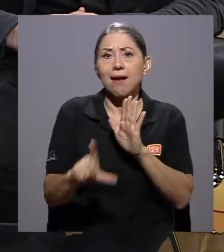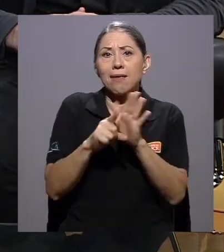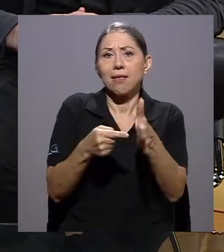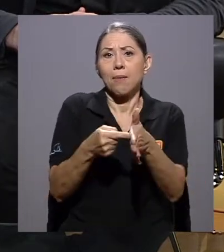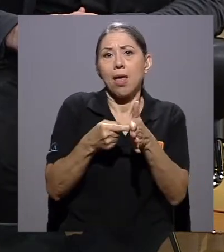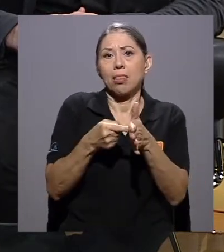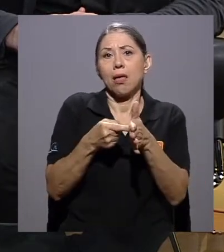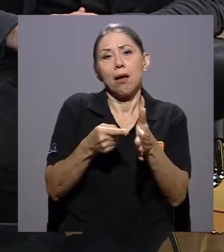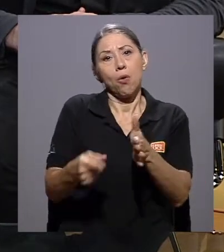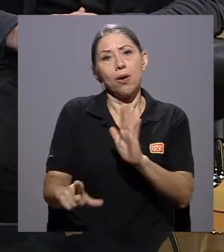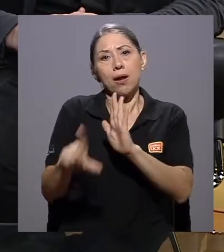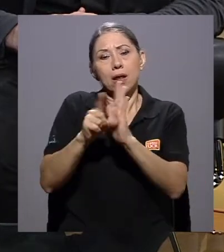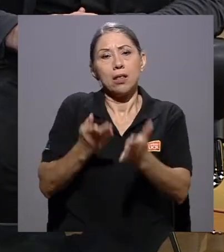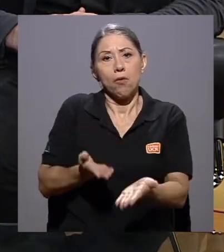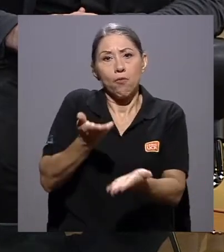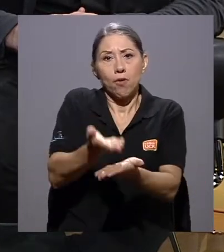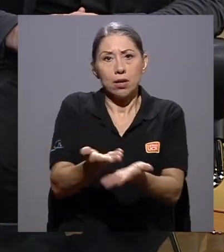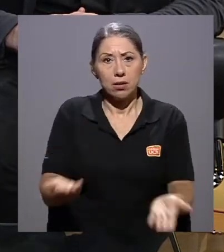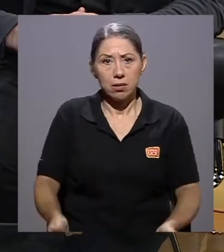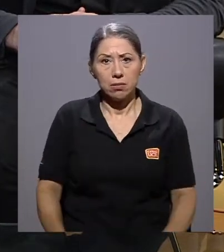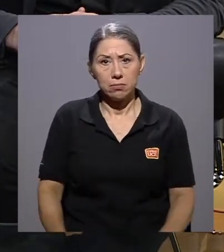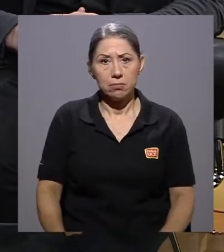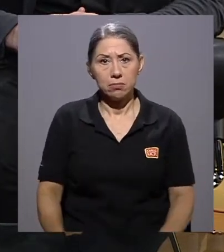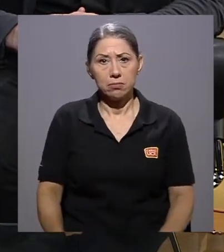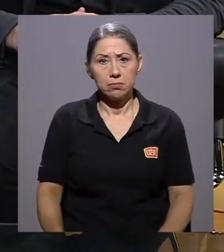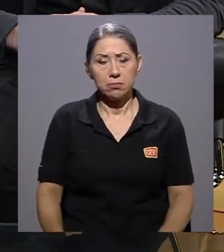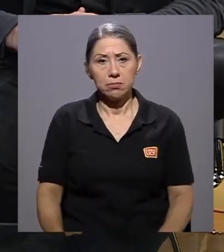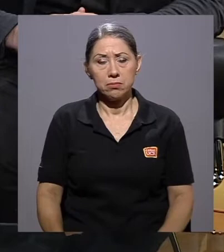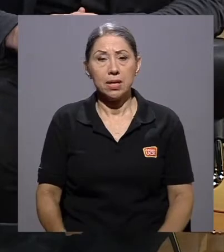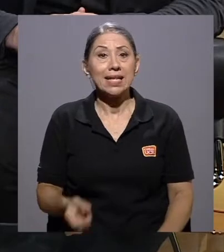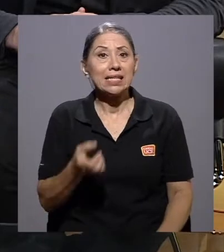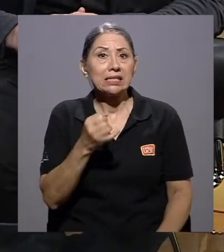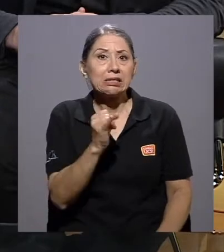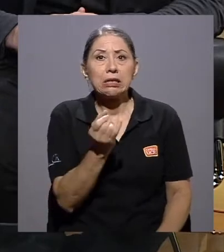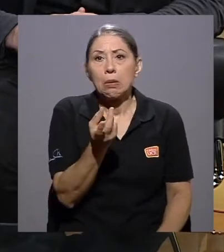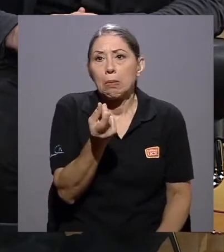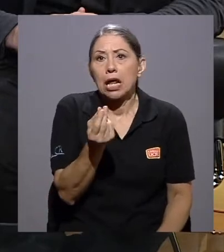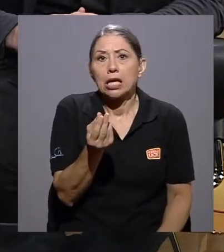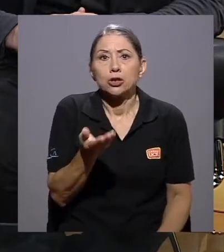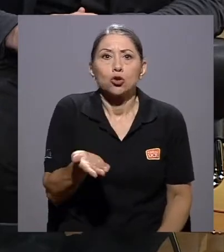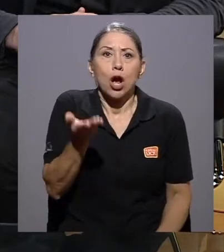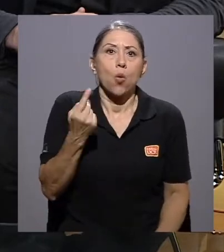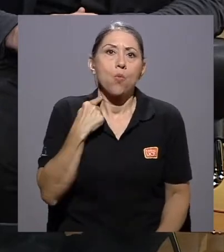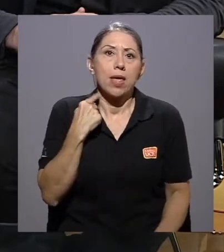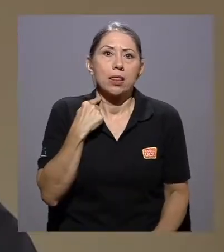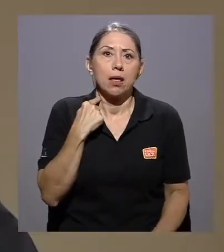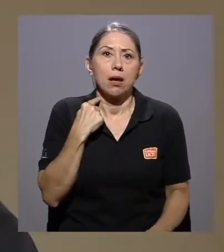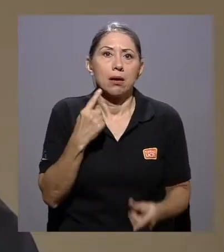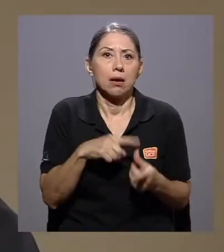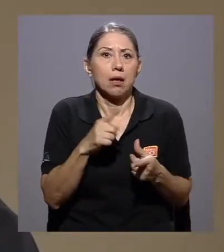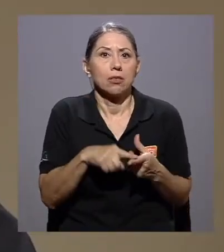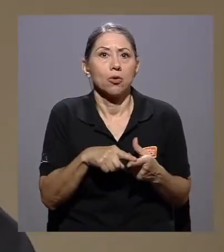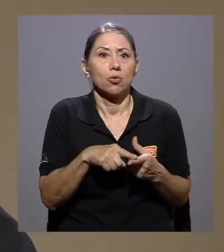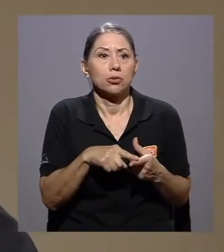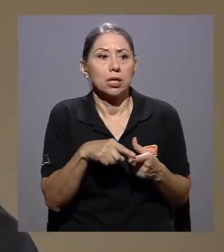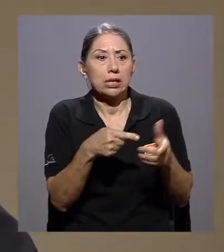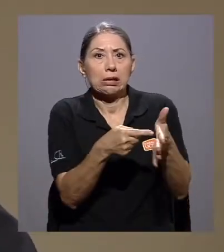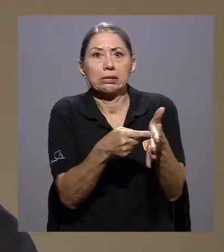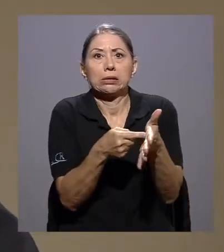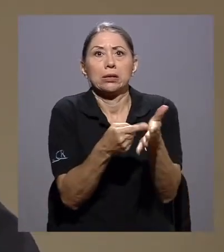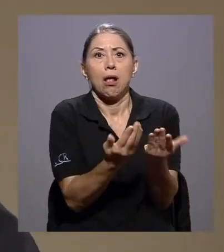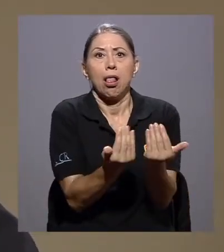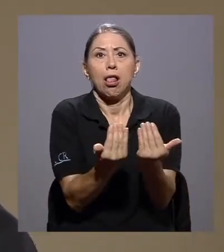oferta. Es decir, si los precios aumentan, las cantidades demandadas van a reducirse y